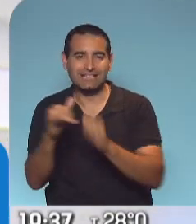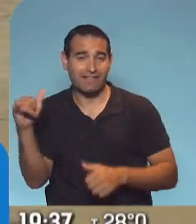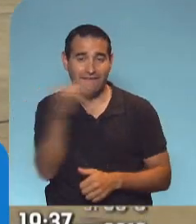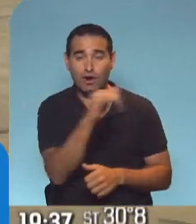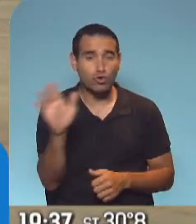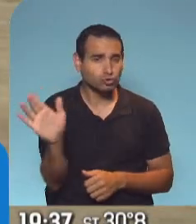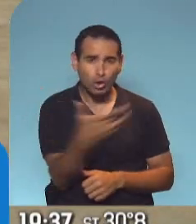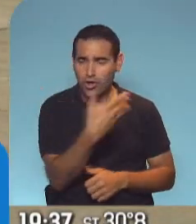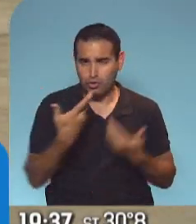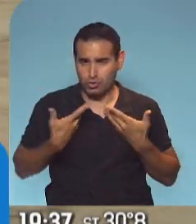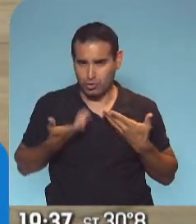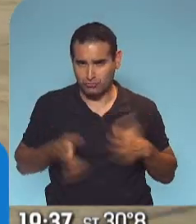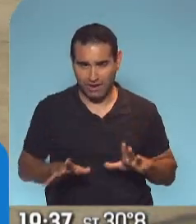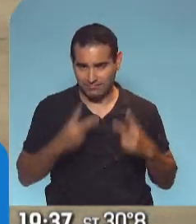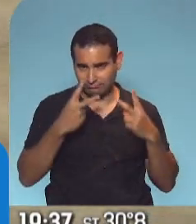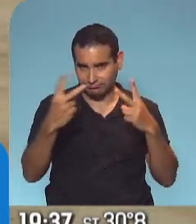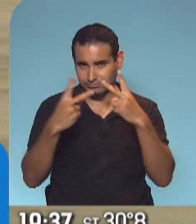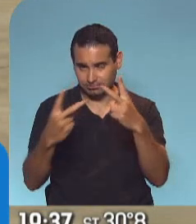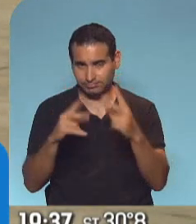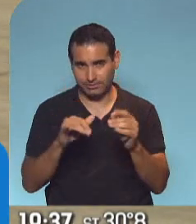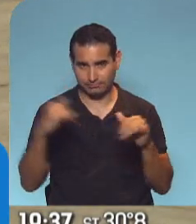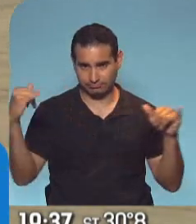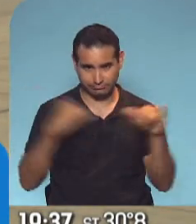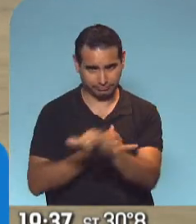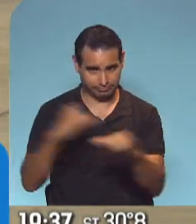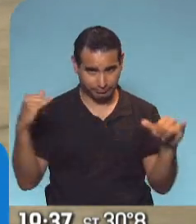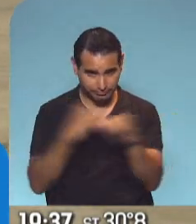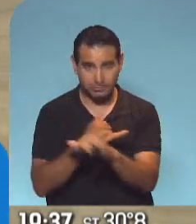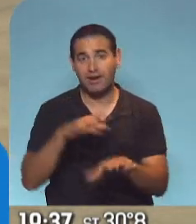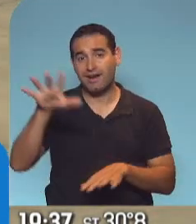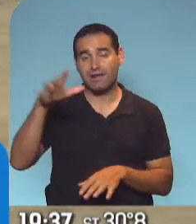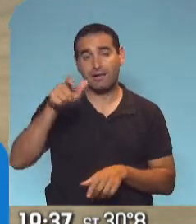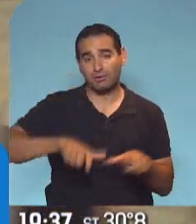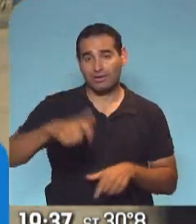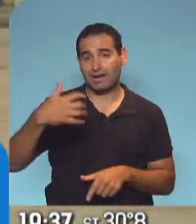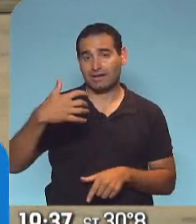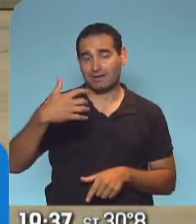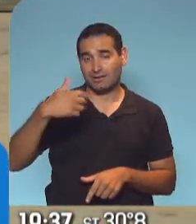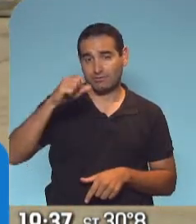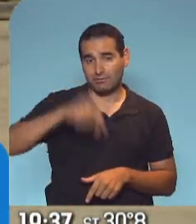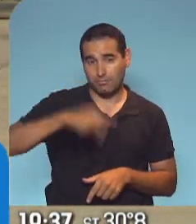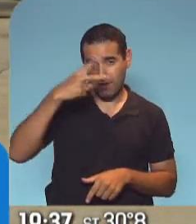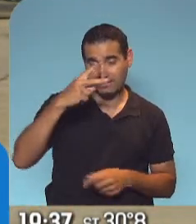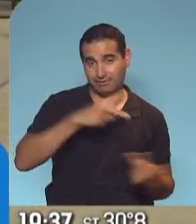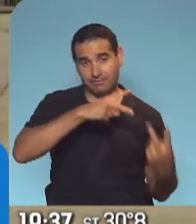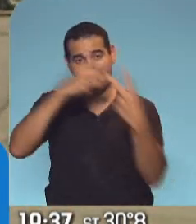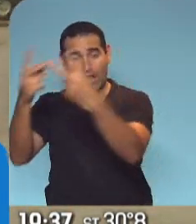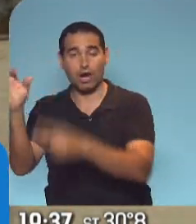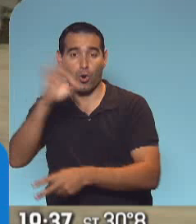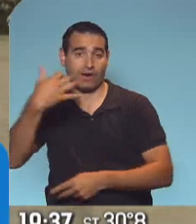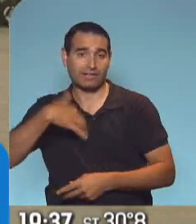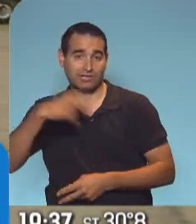a estar operando para hacer esta repatriación, ya sea de extranjeros hacia el exterior o de argentinos